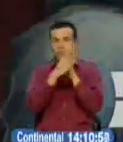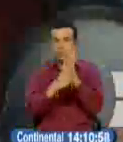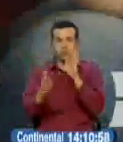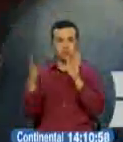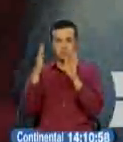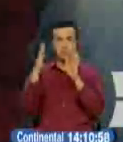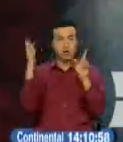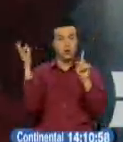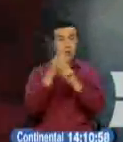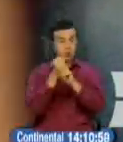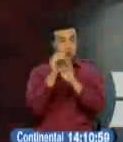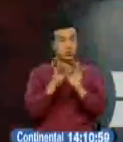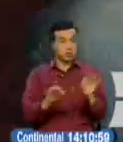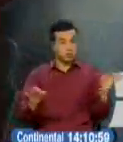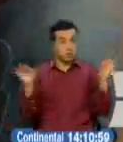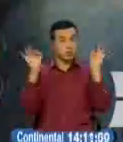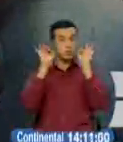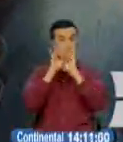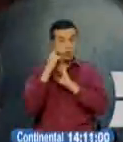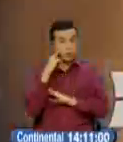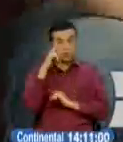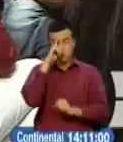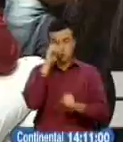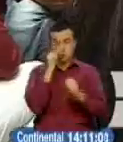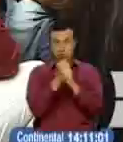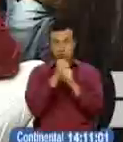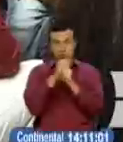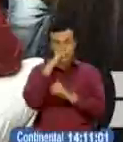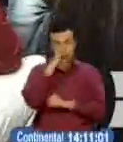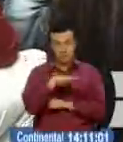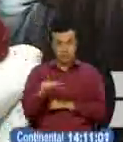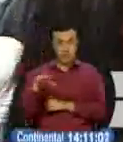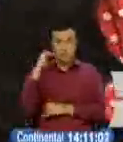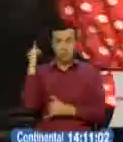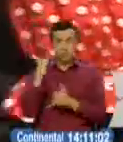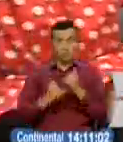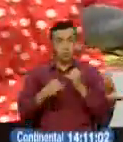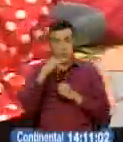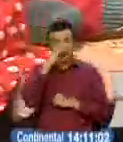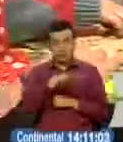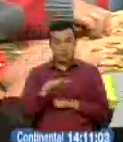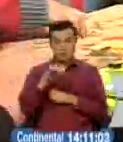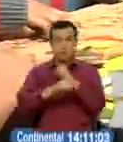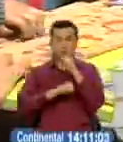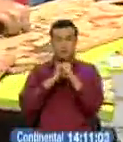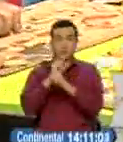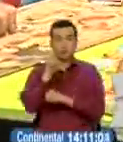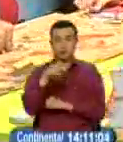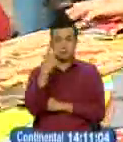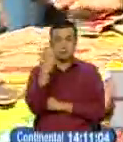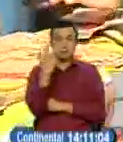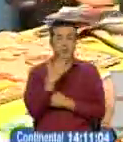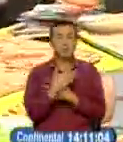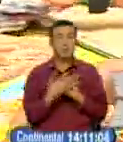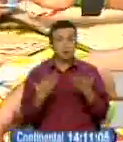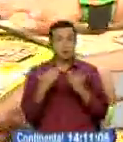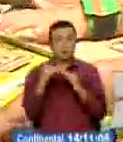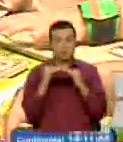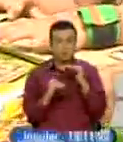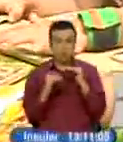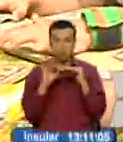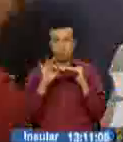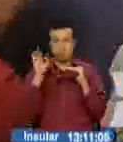Otro logro fundamental es haber reducido el trabajo infantil. Según la última encuesta al respecto del 2013, el indicador está por debajo